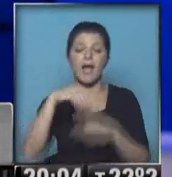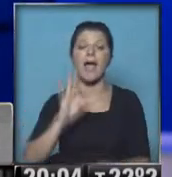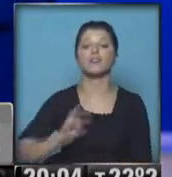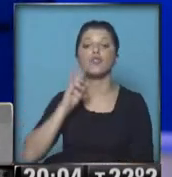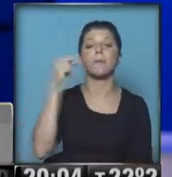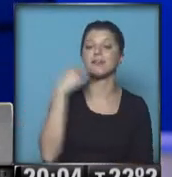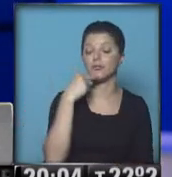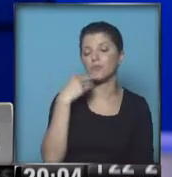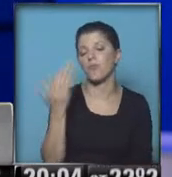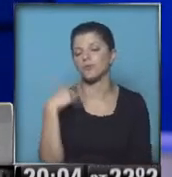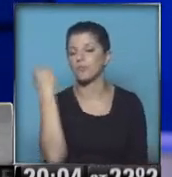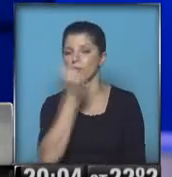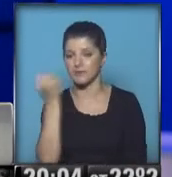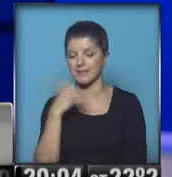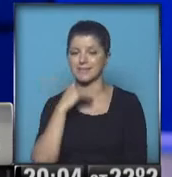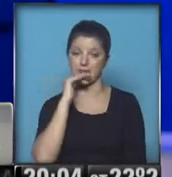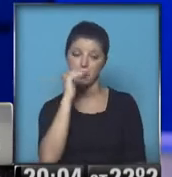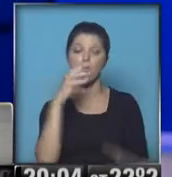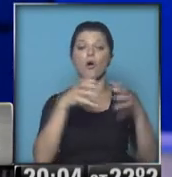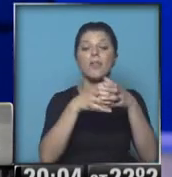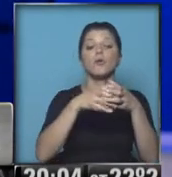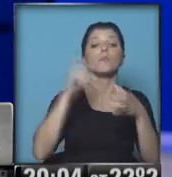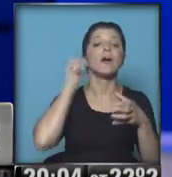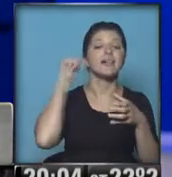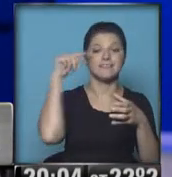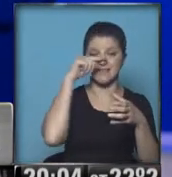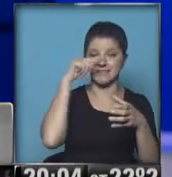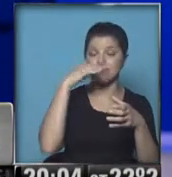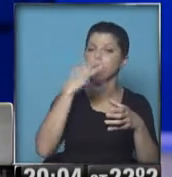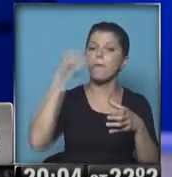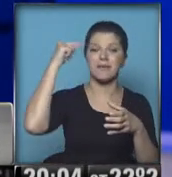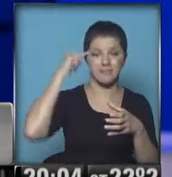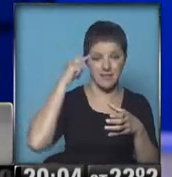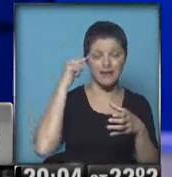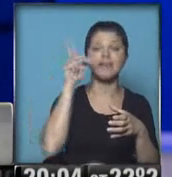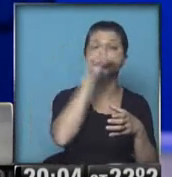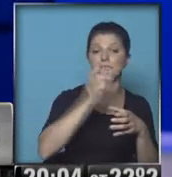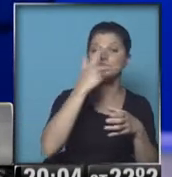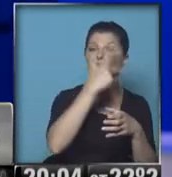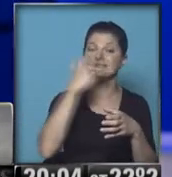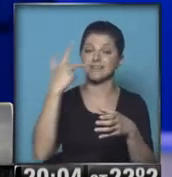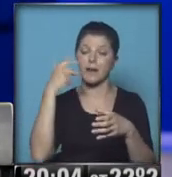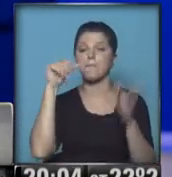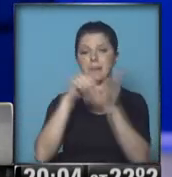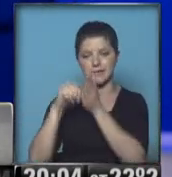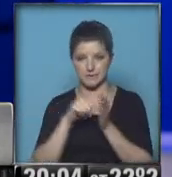entonces es importante que cuando uno habla del G77 tiene que tomar en cuenta que está hablando de 133 países.